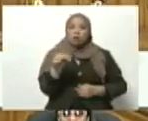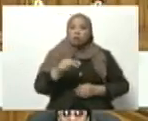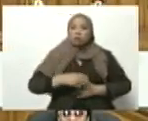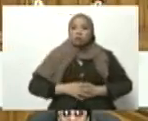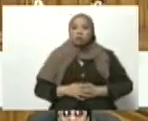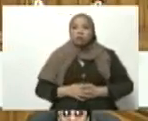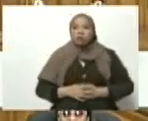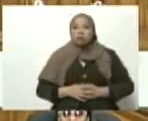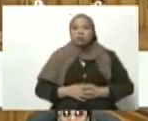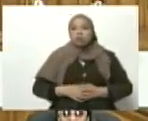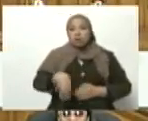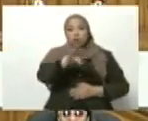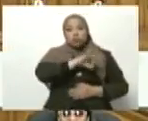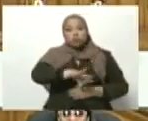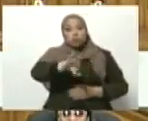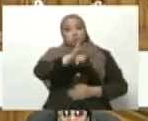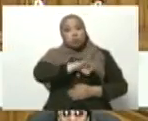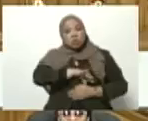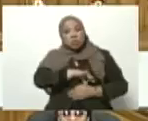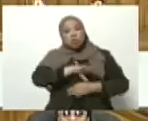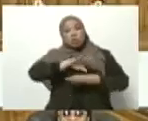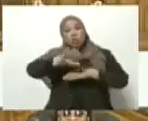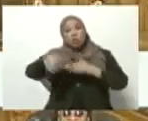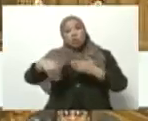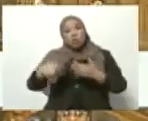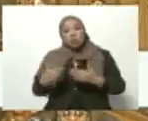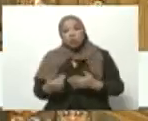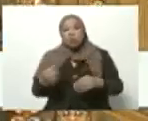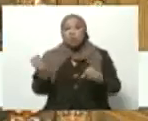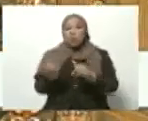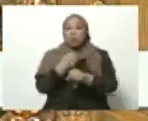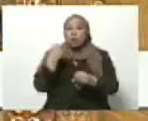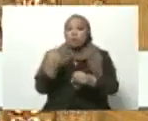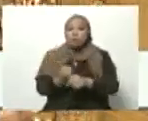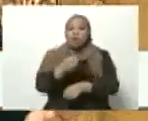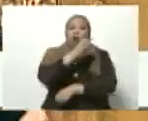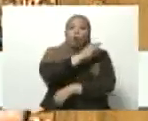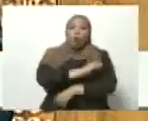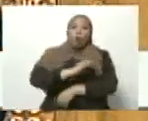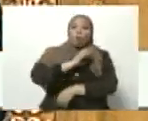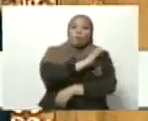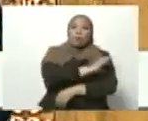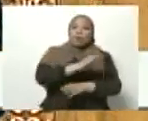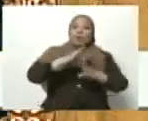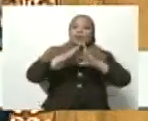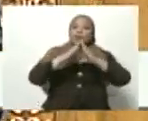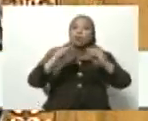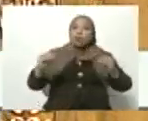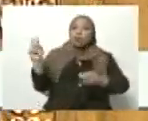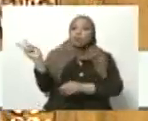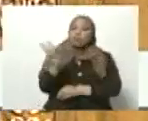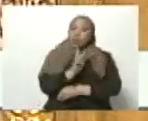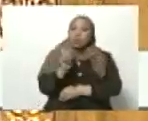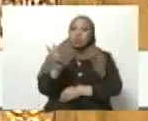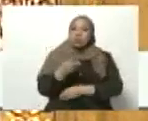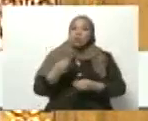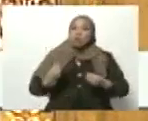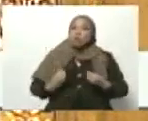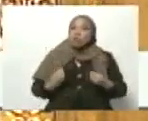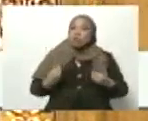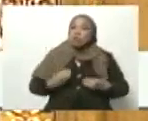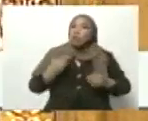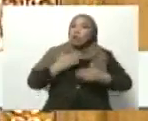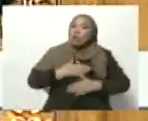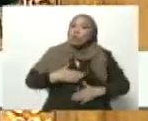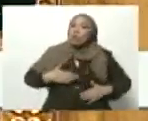la señora, los niños, los enfermos, los que tienen diálisis, los que trabajan en las clínicas, todo el mundo, toda la vida normal y